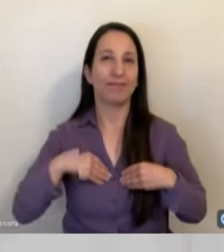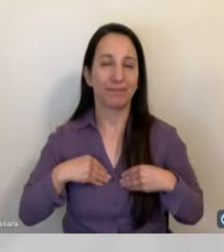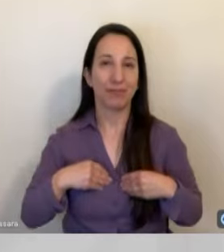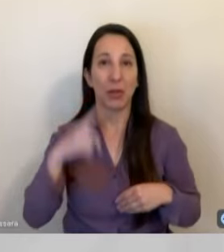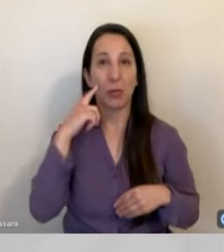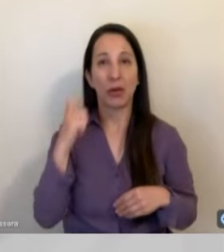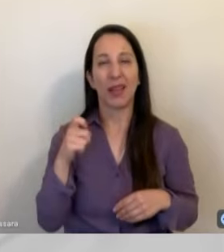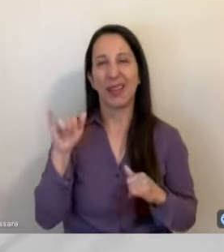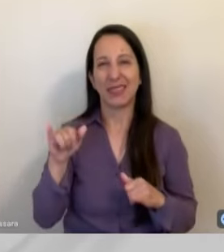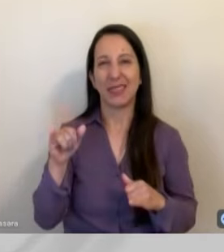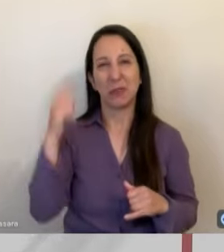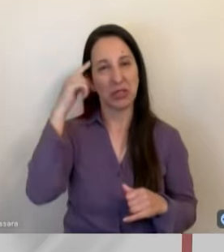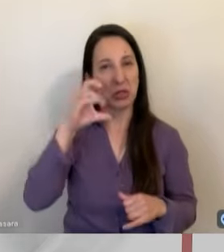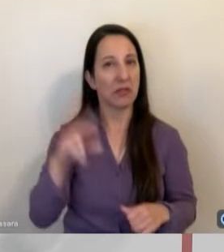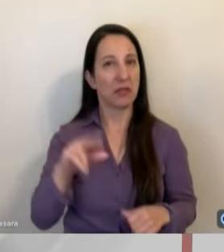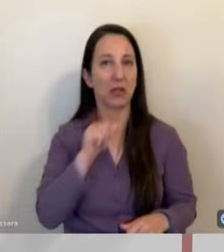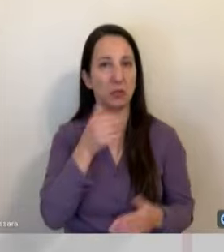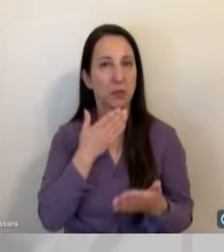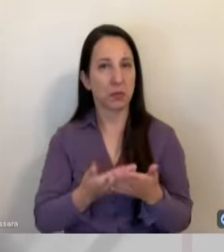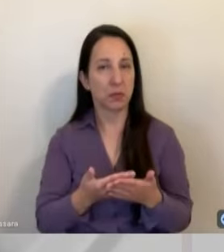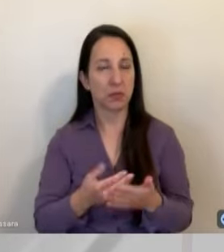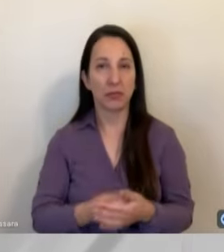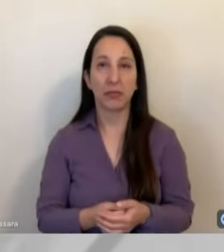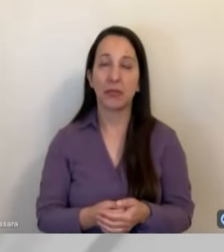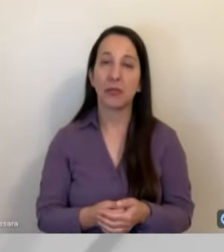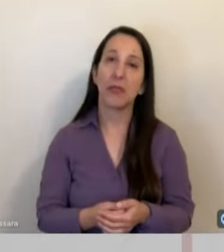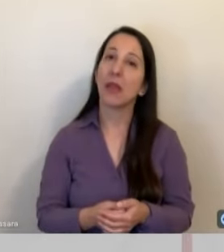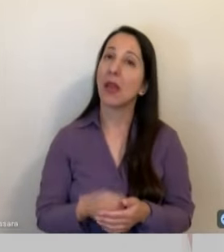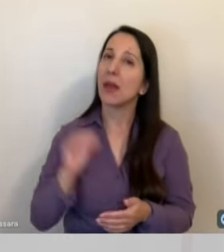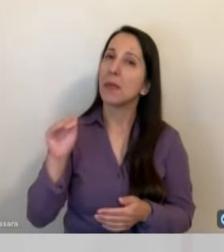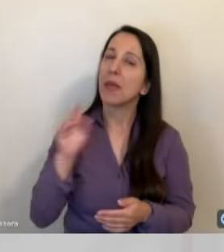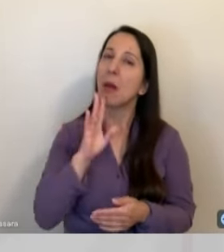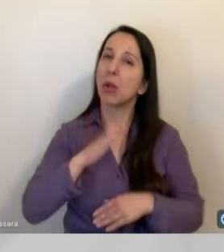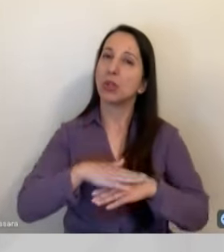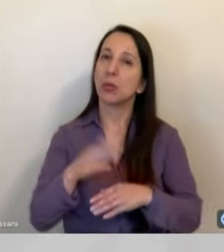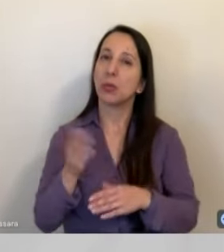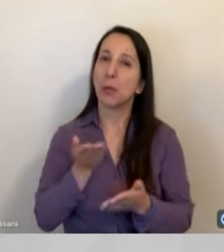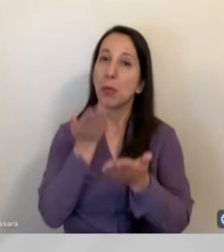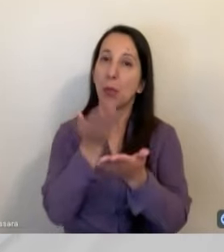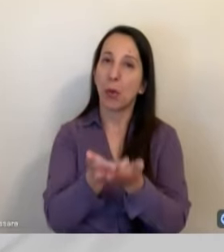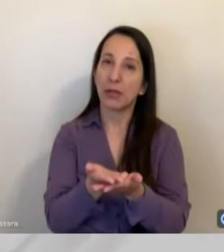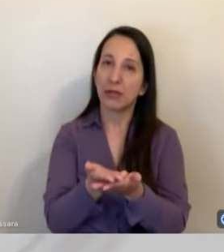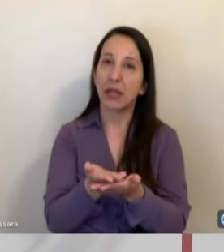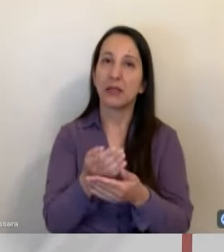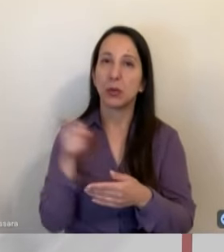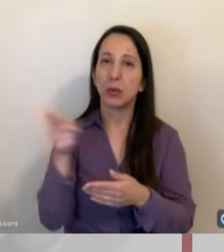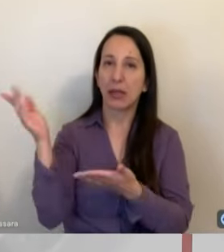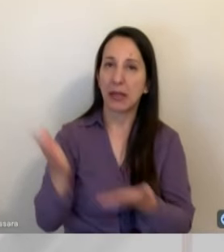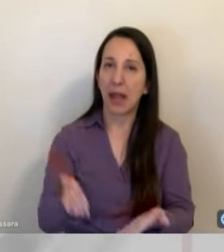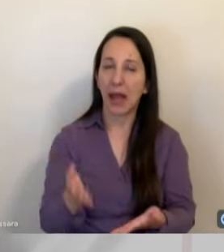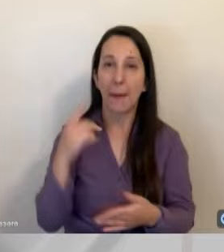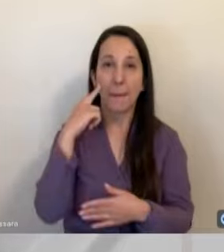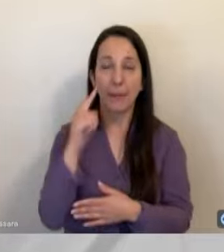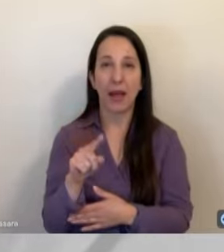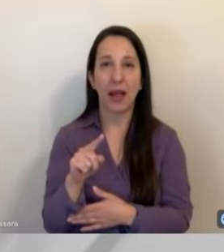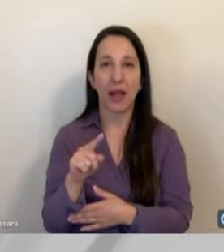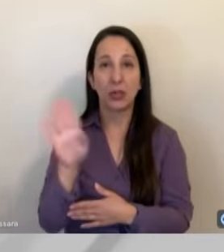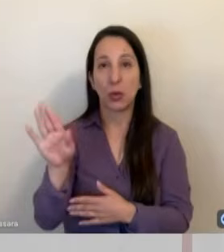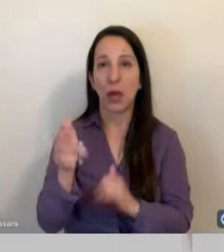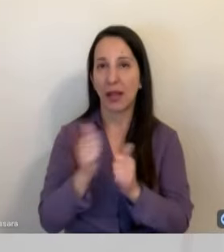decimos. Don Walter, hablemos un poco sobre las propuestas que usted trae para su candidatura